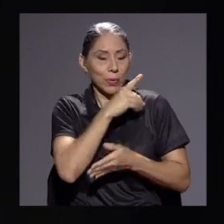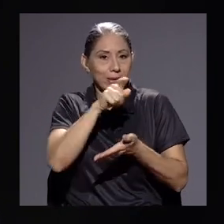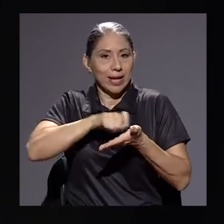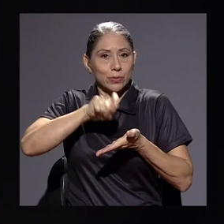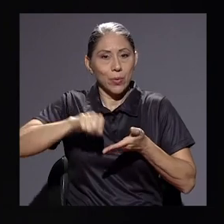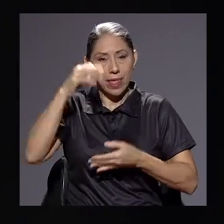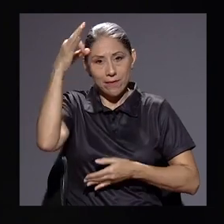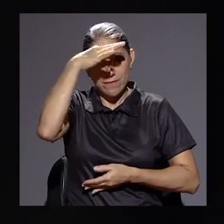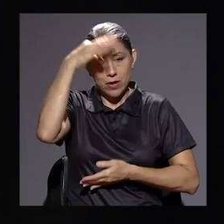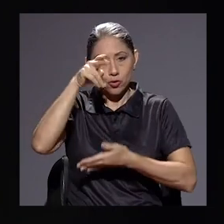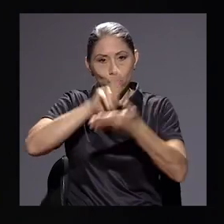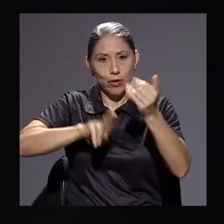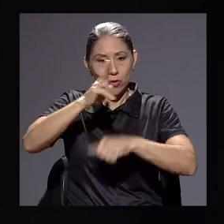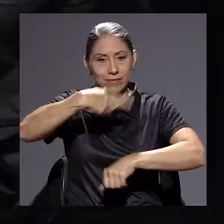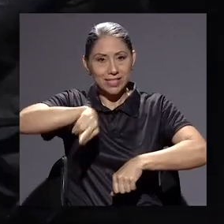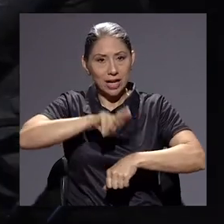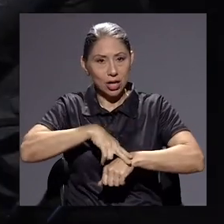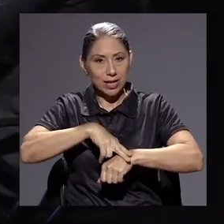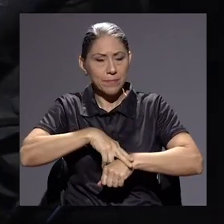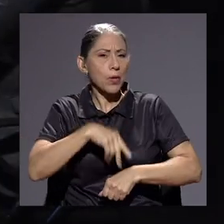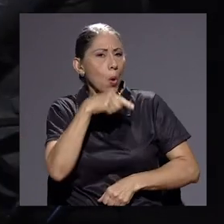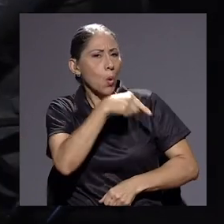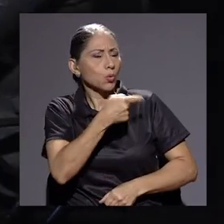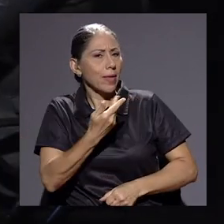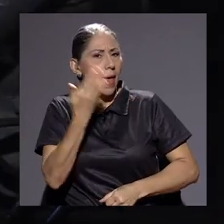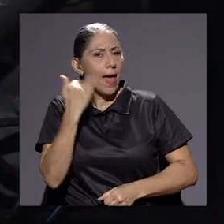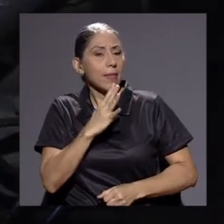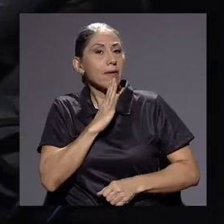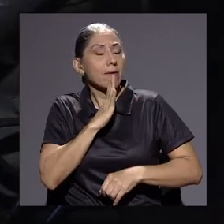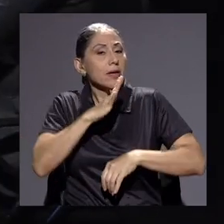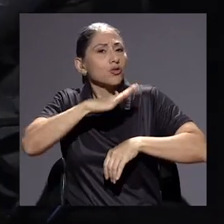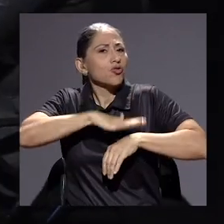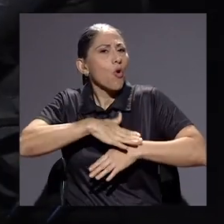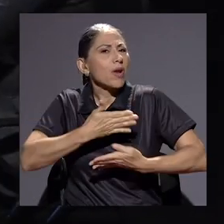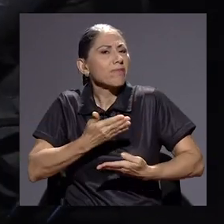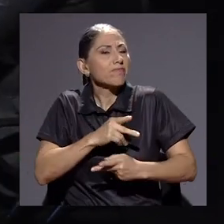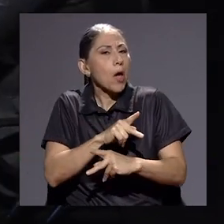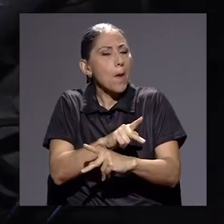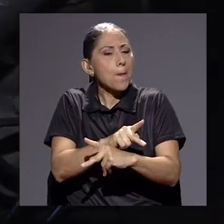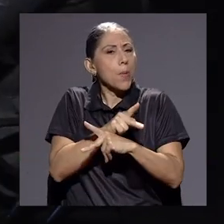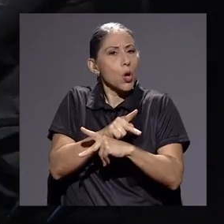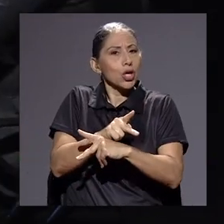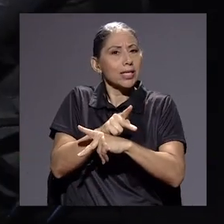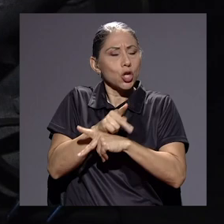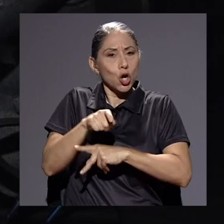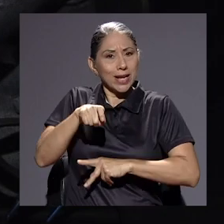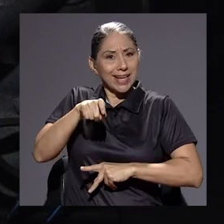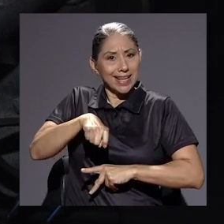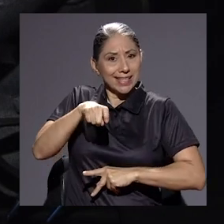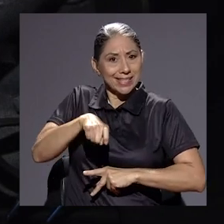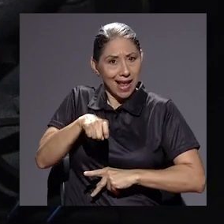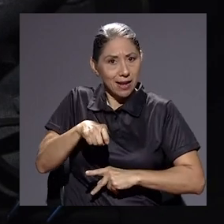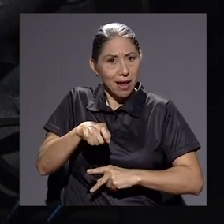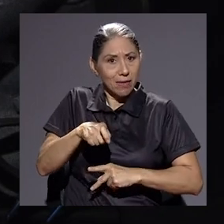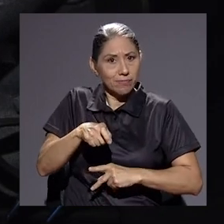de la Universidad Nacional. Don Alan, ahora usted hablaba mucho sobre también la protección necesaria que tienen que